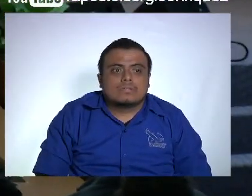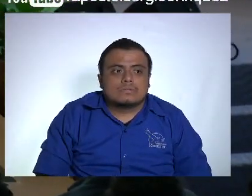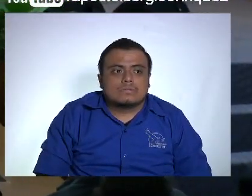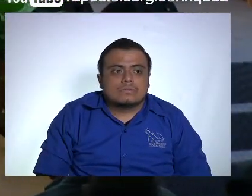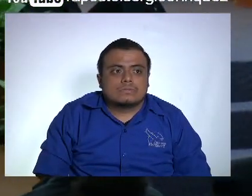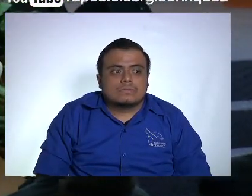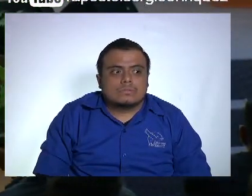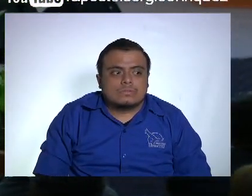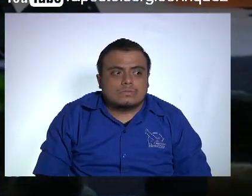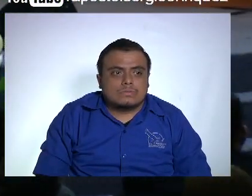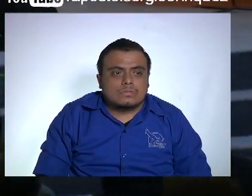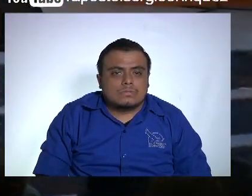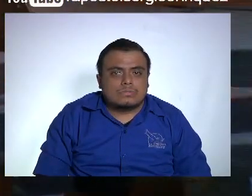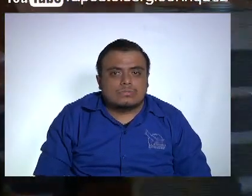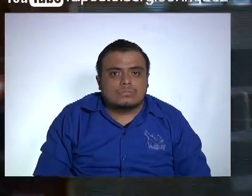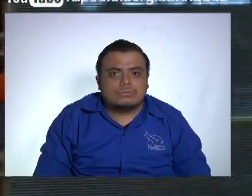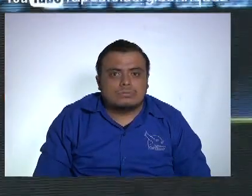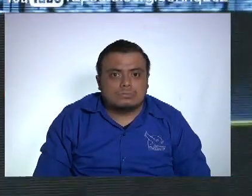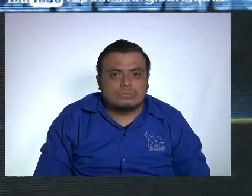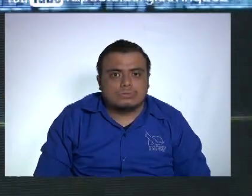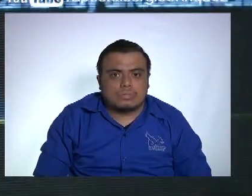hermanos de la alabanza que pasen.